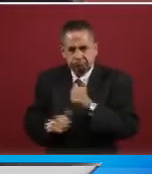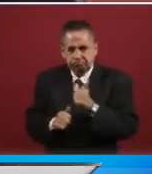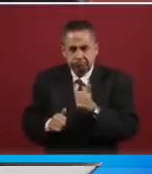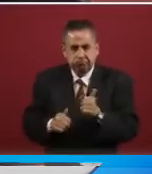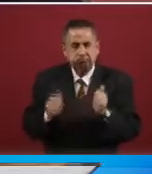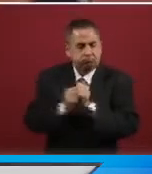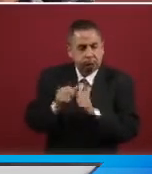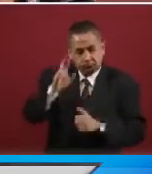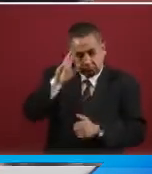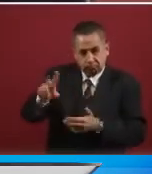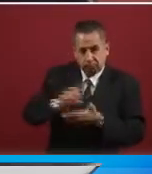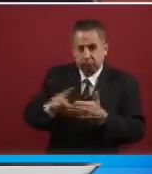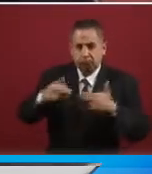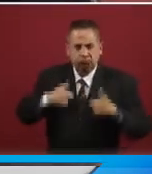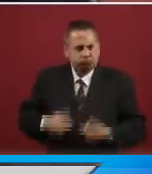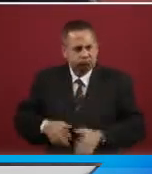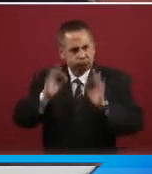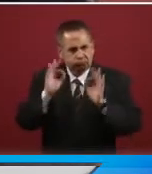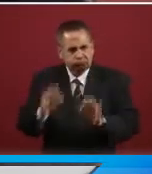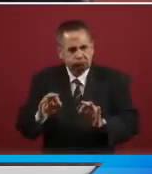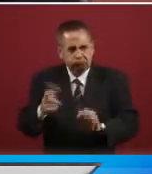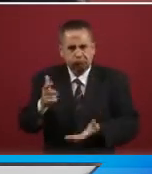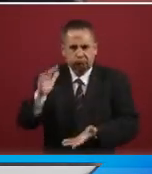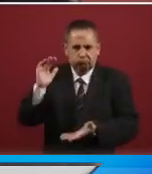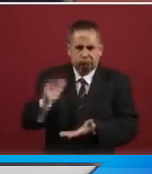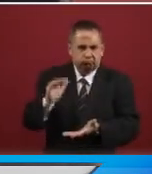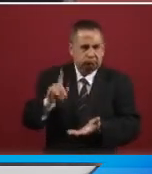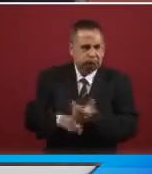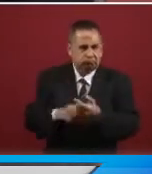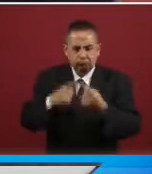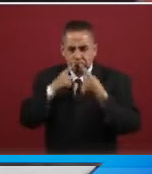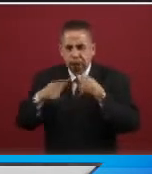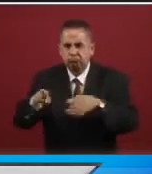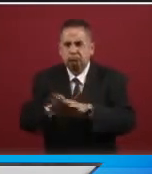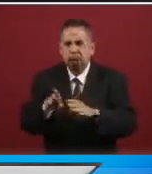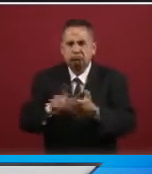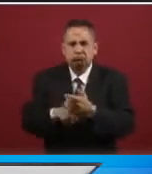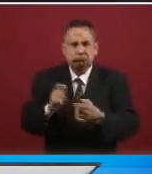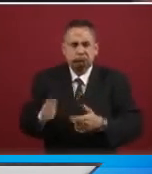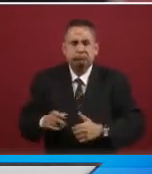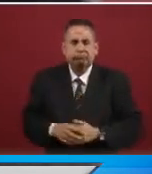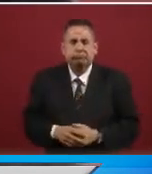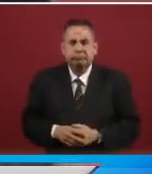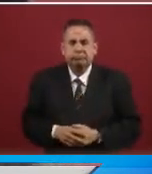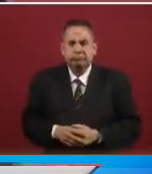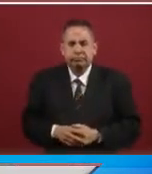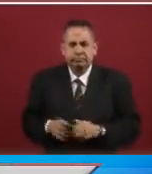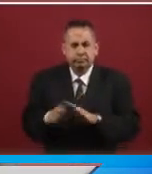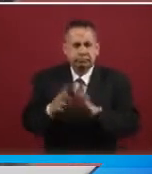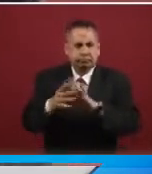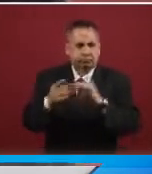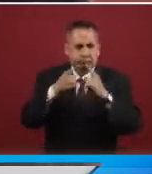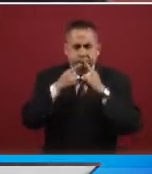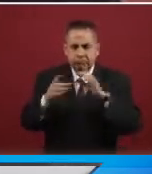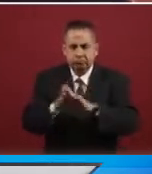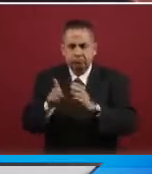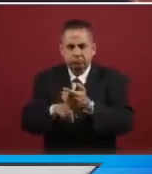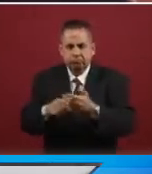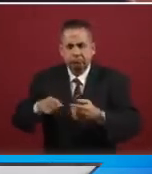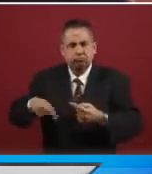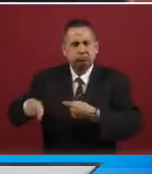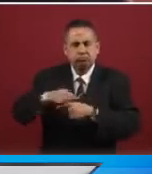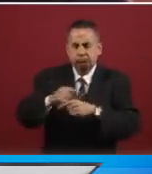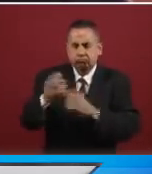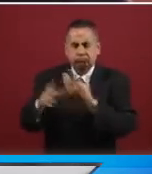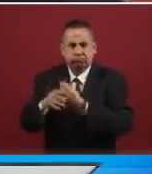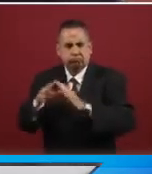migratorias sin violar derechos humanos y disminuir el flujo migratorio. Atendiendo las causas es como se logrará temperar el fenómeno migratorio que